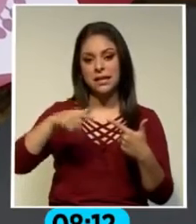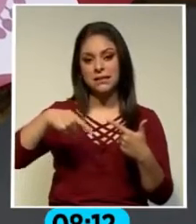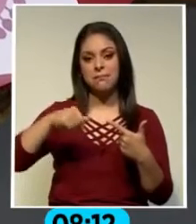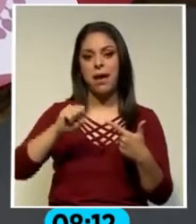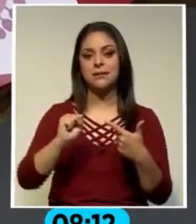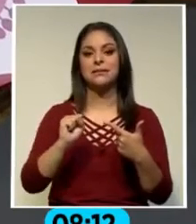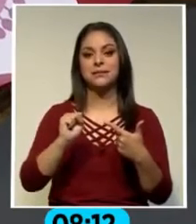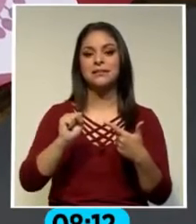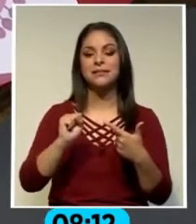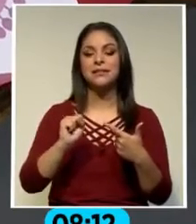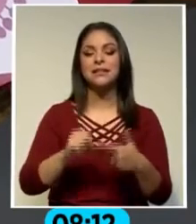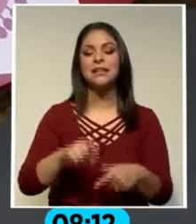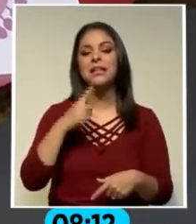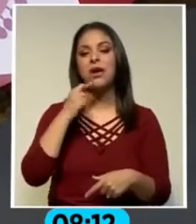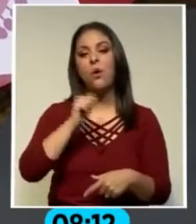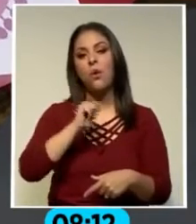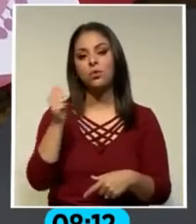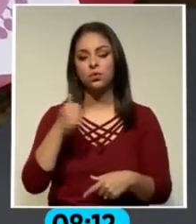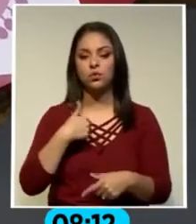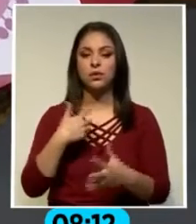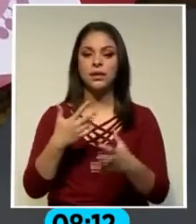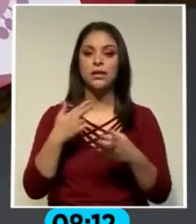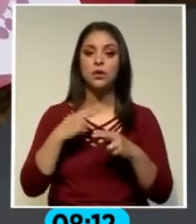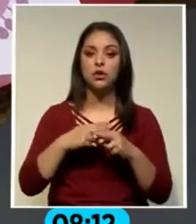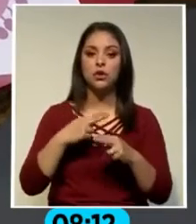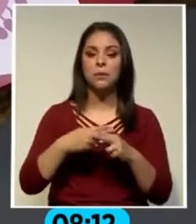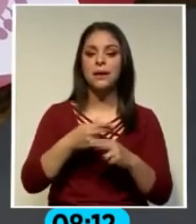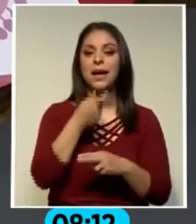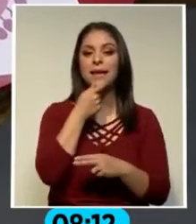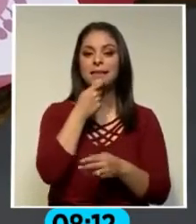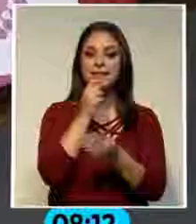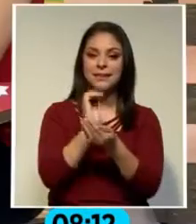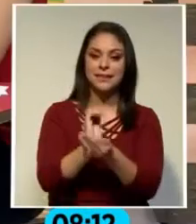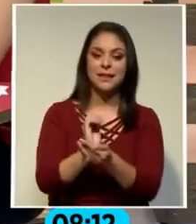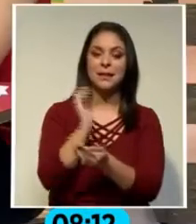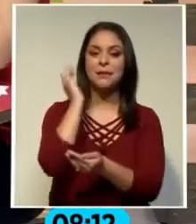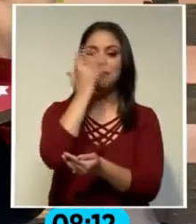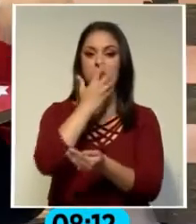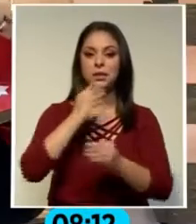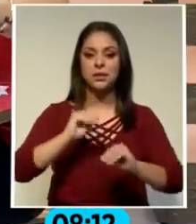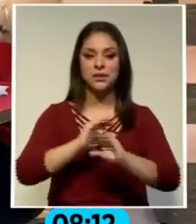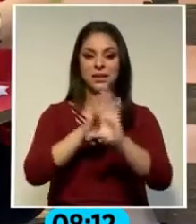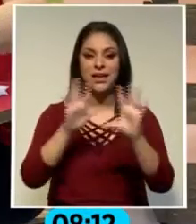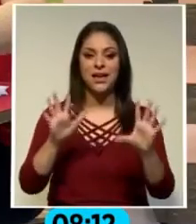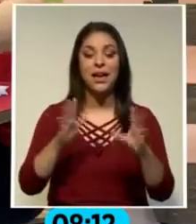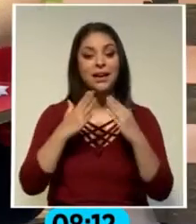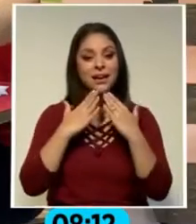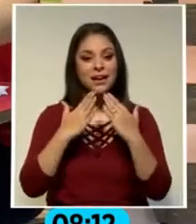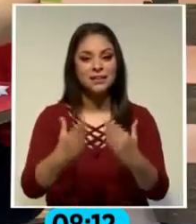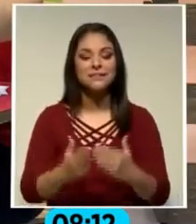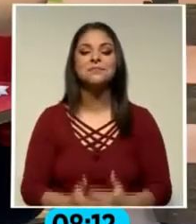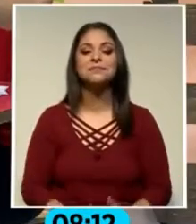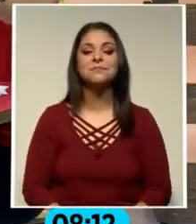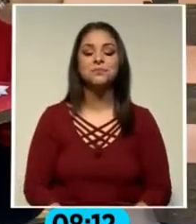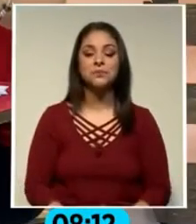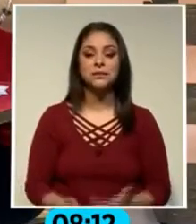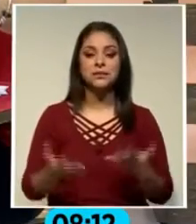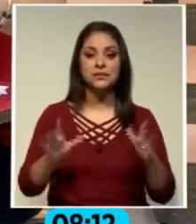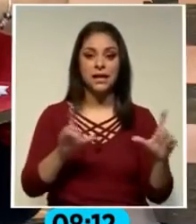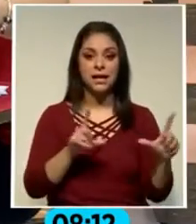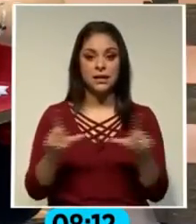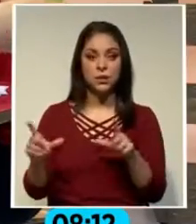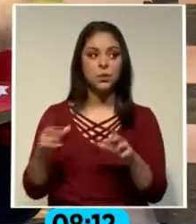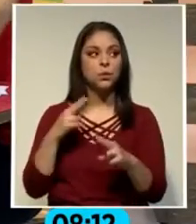El nombre de galletitas, lindo día. Ay, bien, gracias. Seguimos qué esperando. Chiva, a ver. Ahí están, listo los nombres. Ajá, los